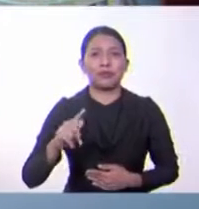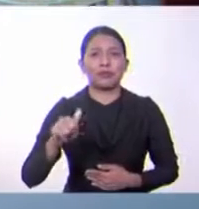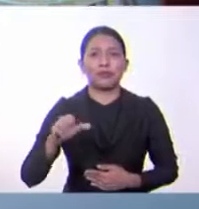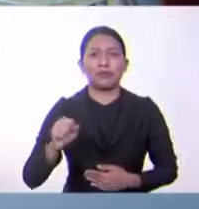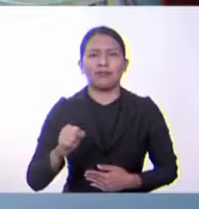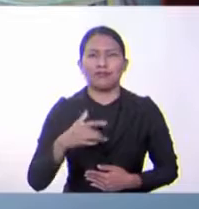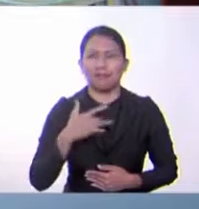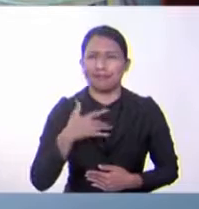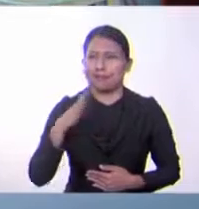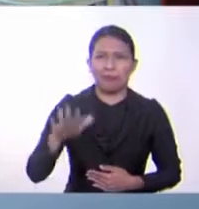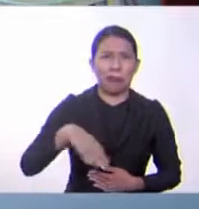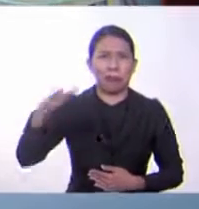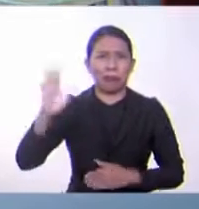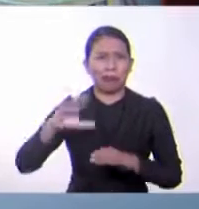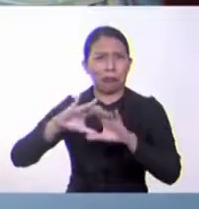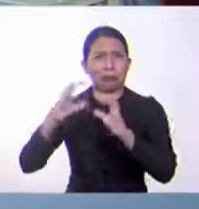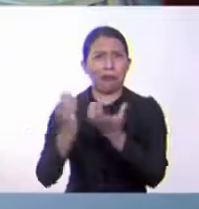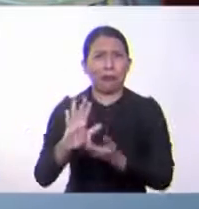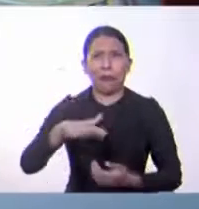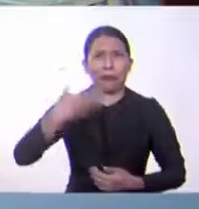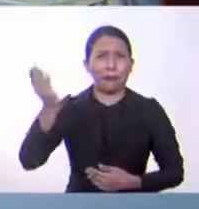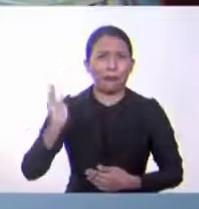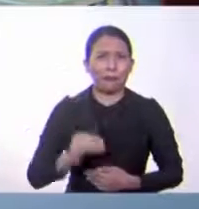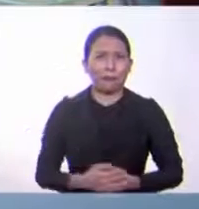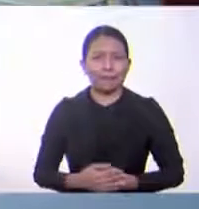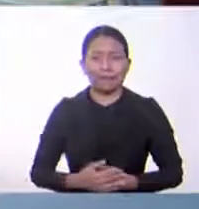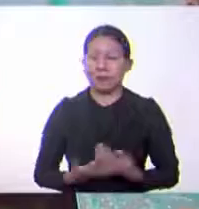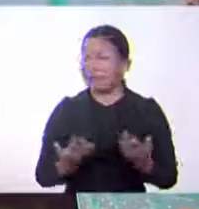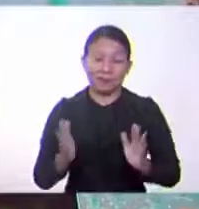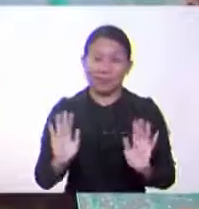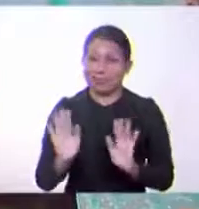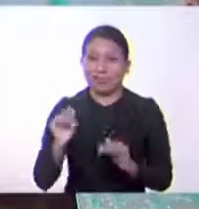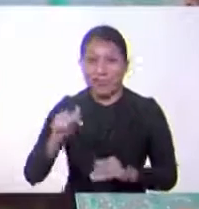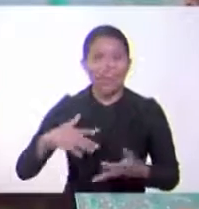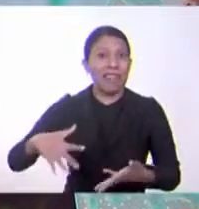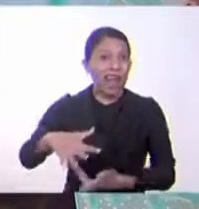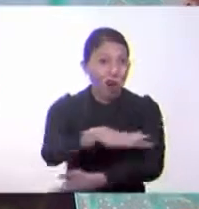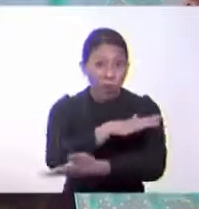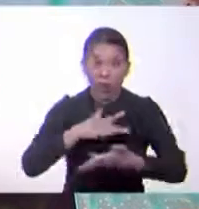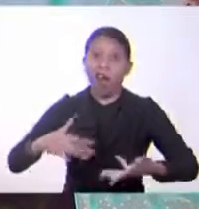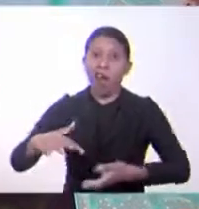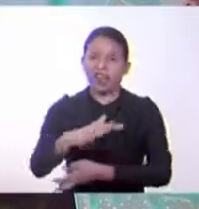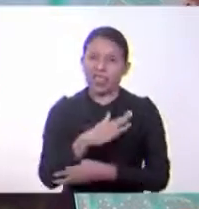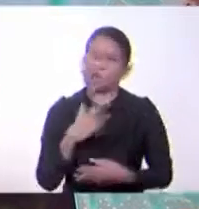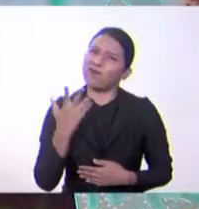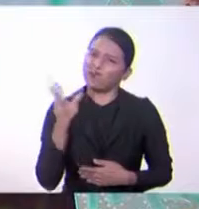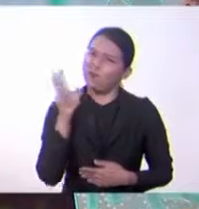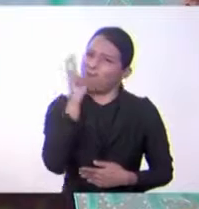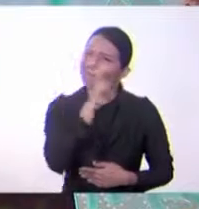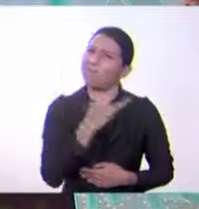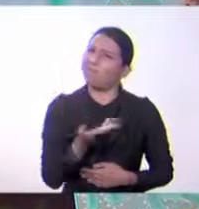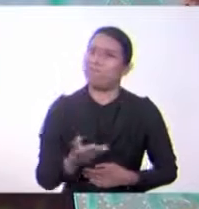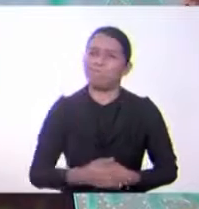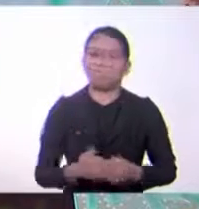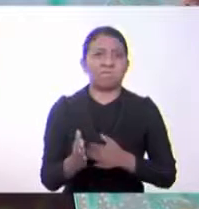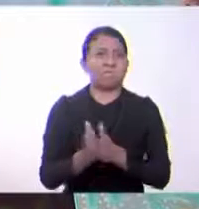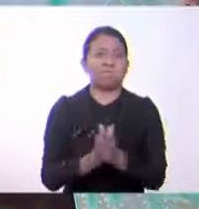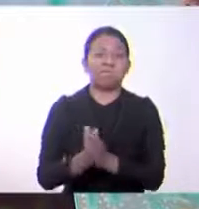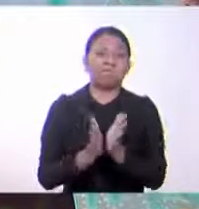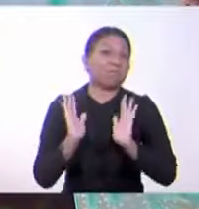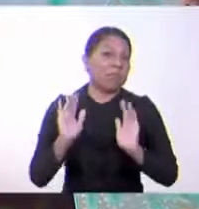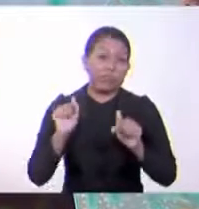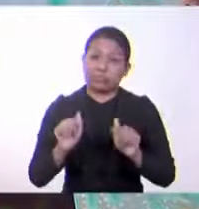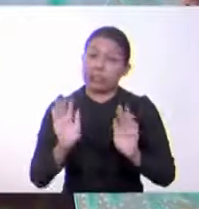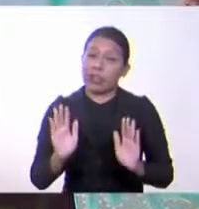viniera de otro planeta, pero no, pues la naturaleza puede ser un poco extravagante y así es como tenemos